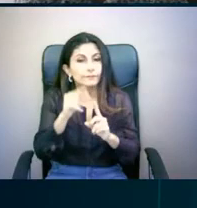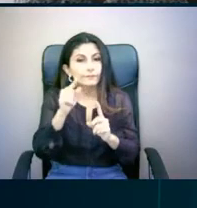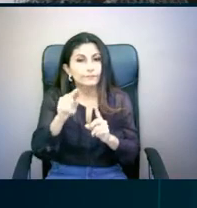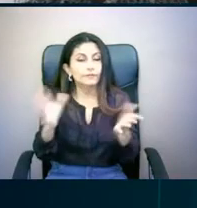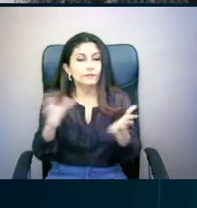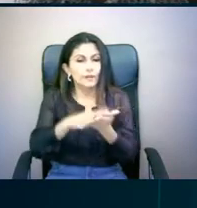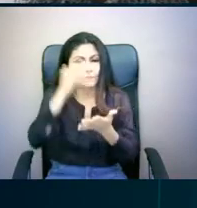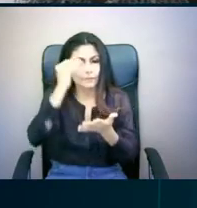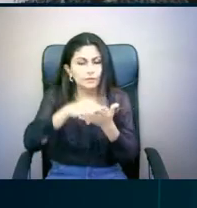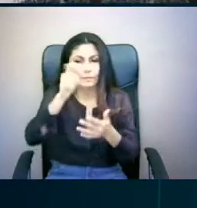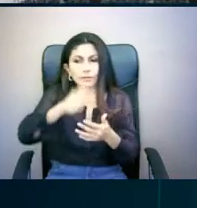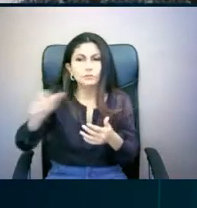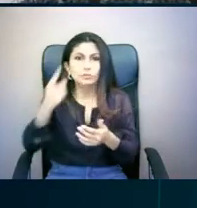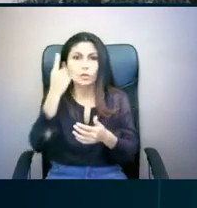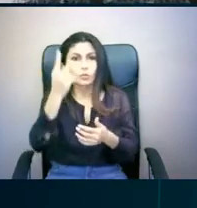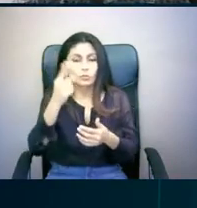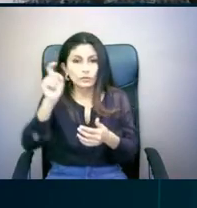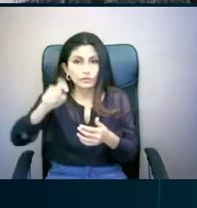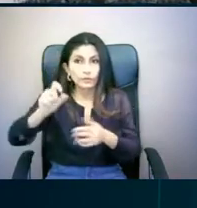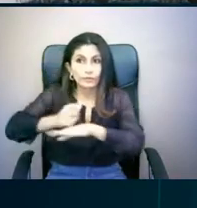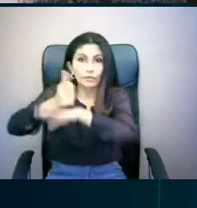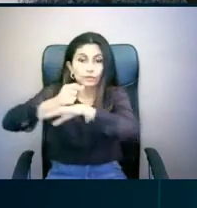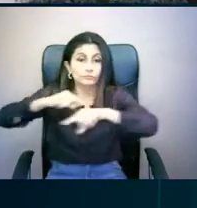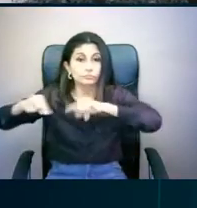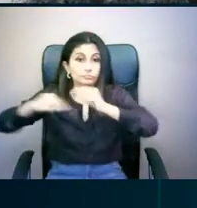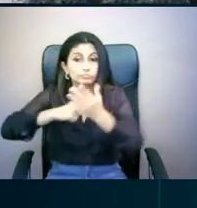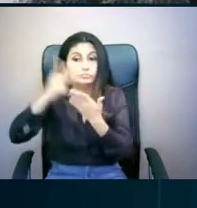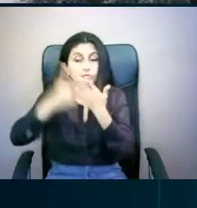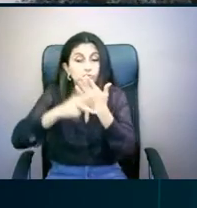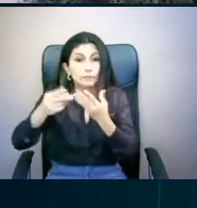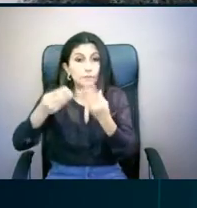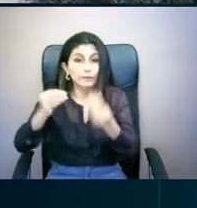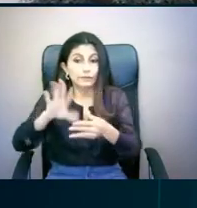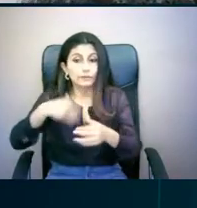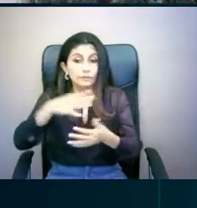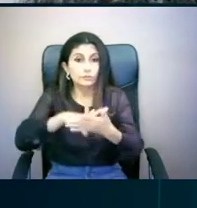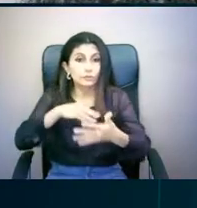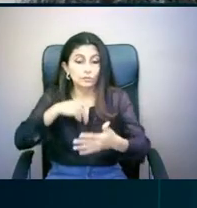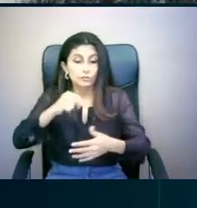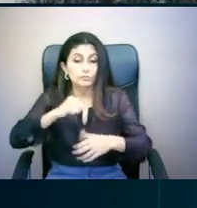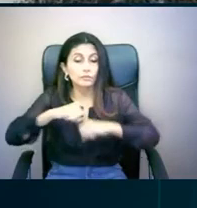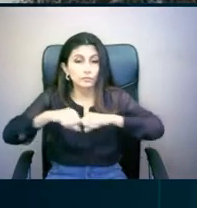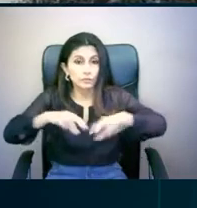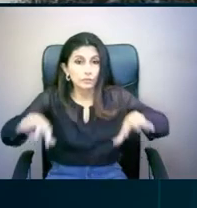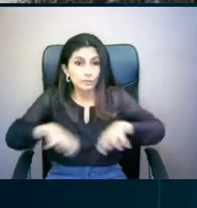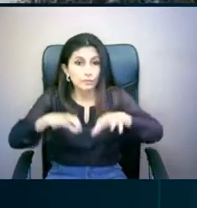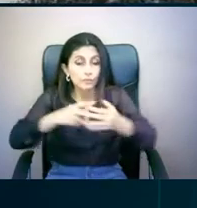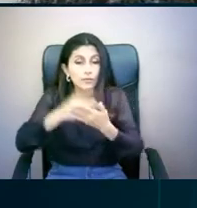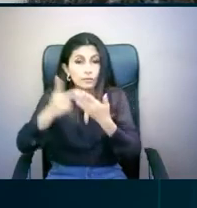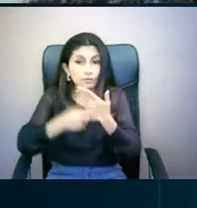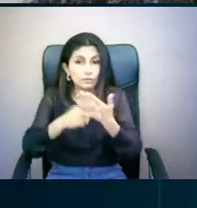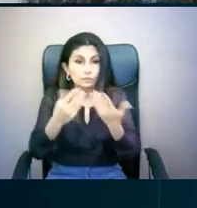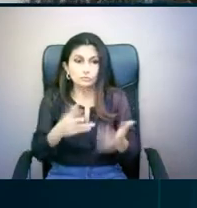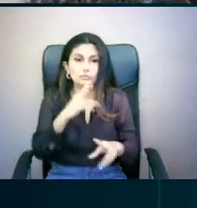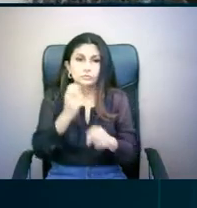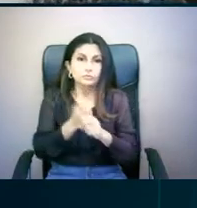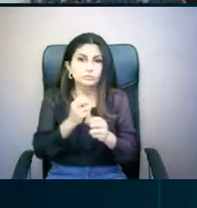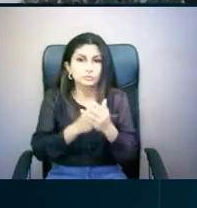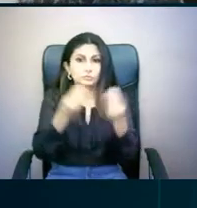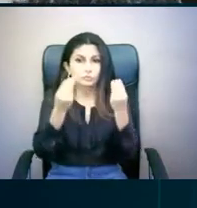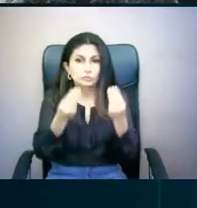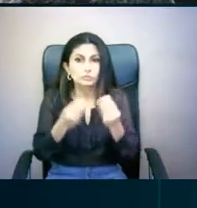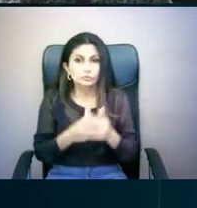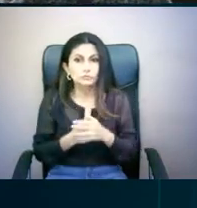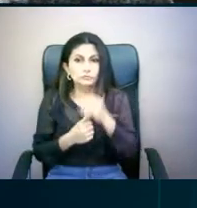aprendidas tendría que leerse un gestor o un gerente de proyectos para poder aplicarlo en el proyecto en curso. ¿Listo? Y aquí entonces